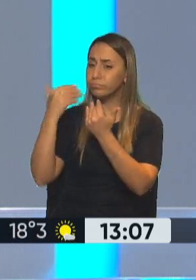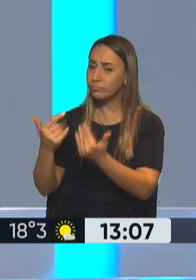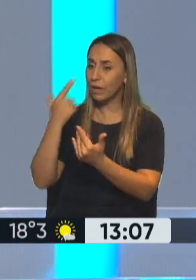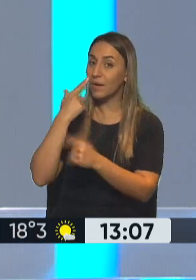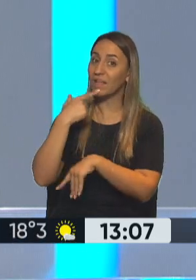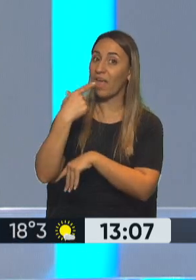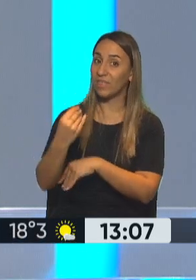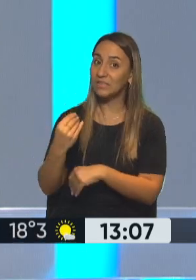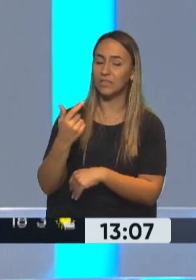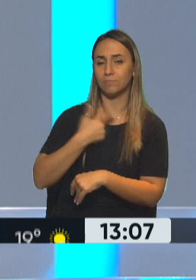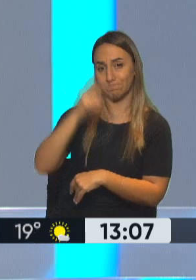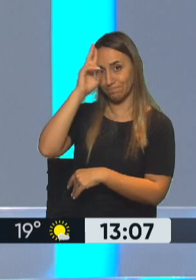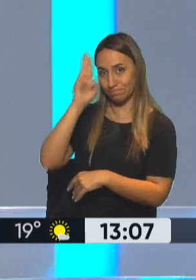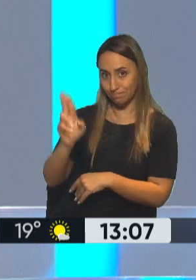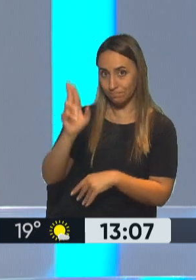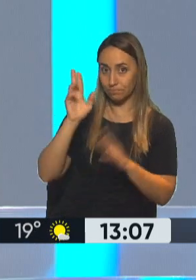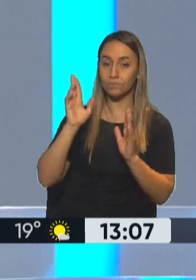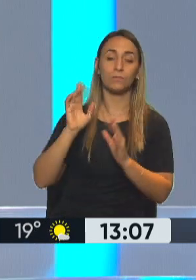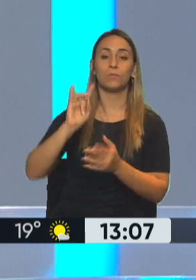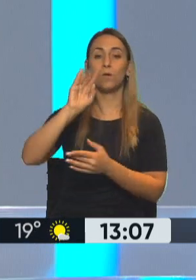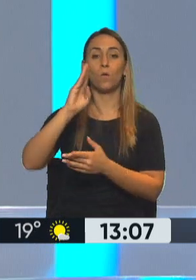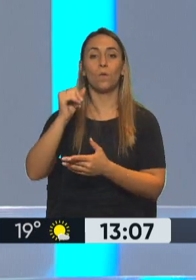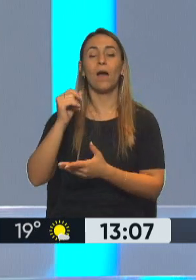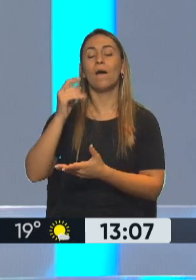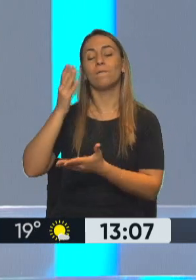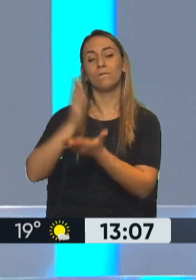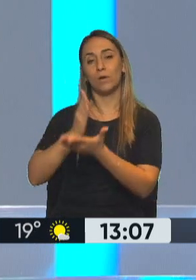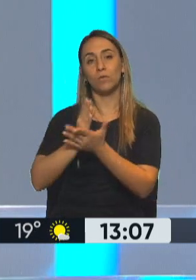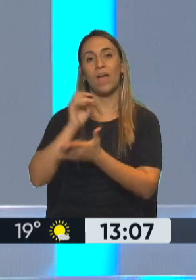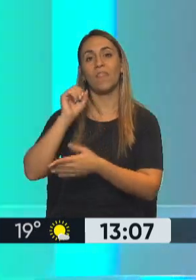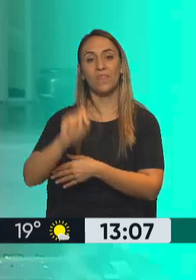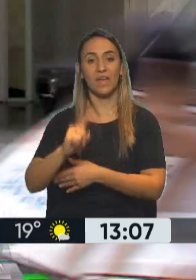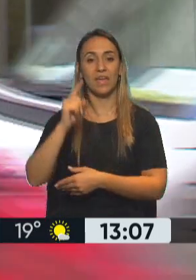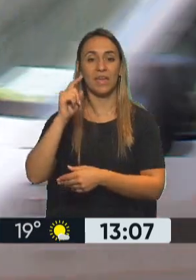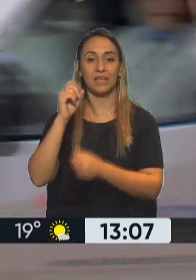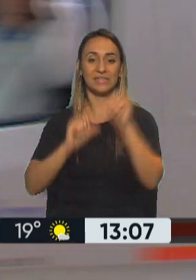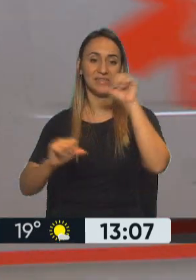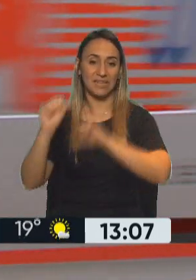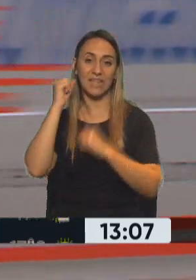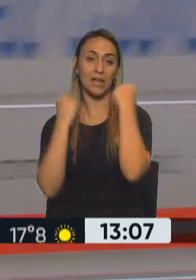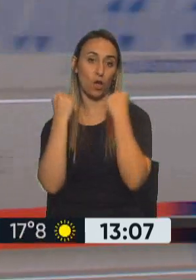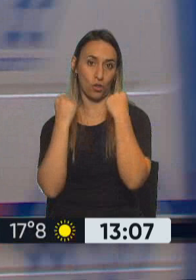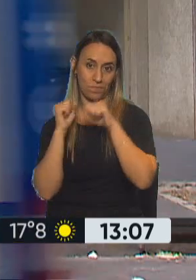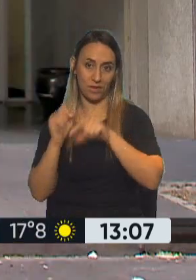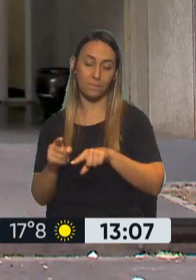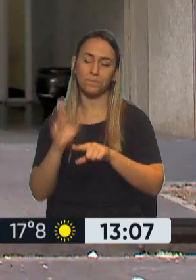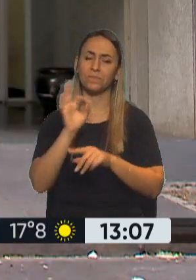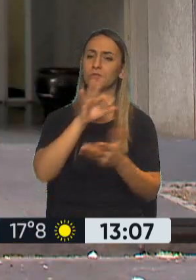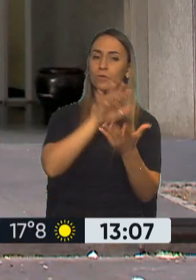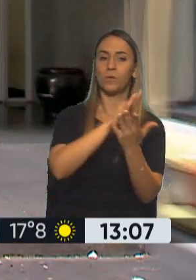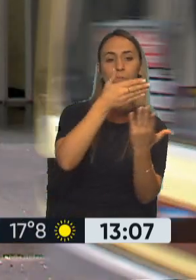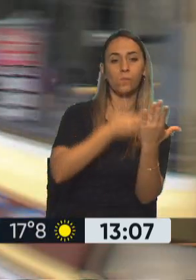Buenos Aires, la UBA, en este caso de la Facultad de Ciencias Económicas, sobre el resultado que podía tener este canje de bonos. Recordemos,